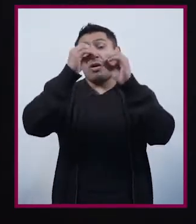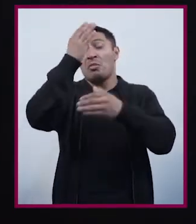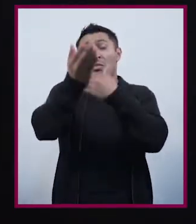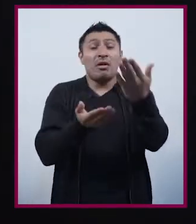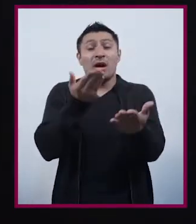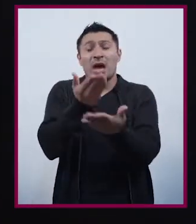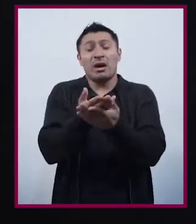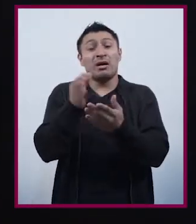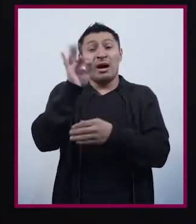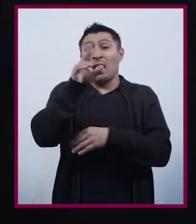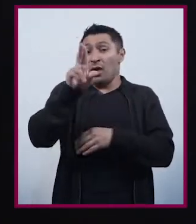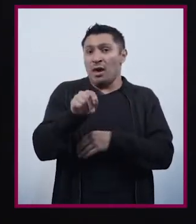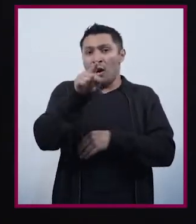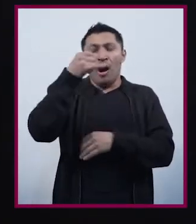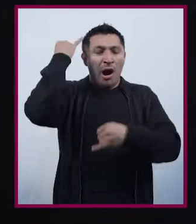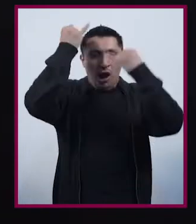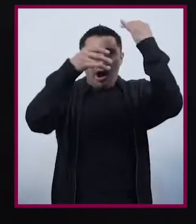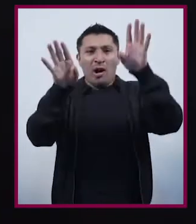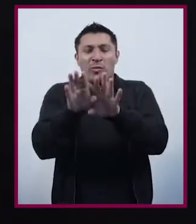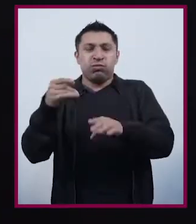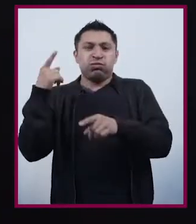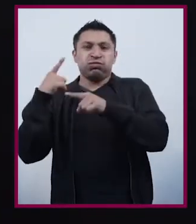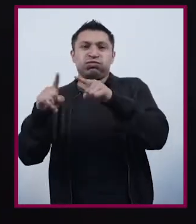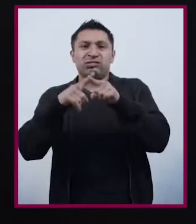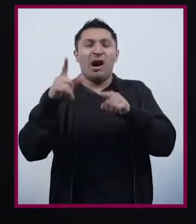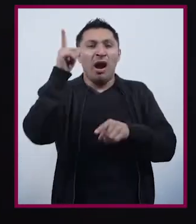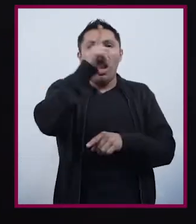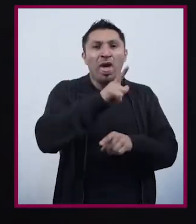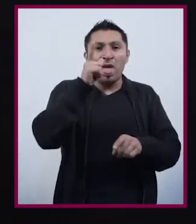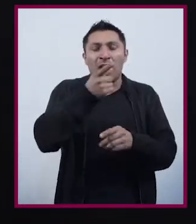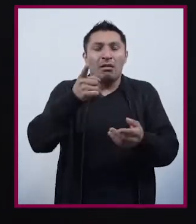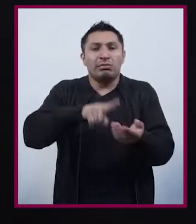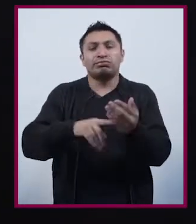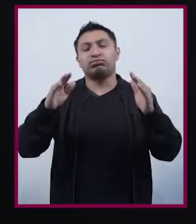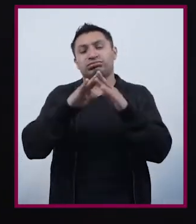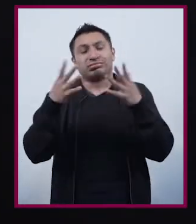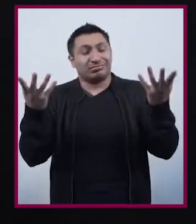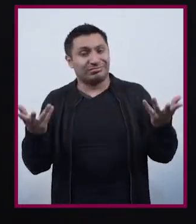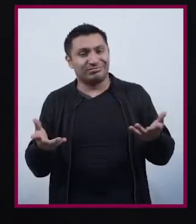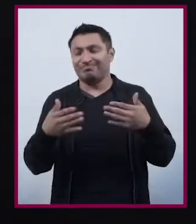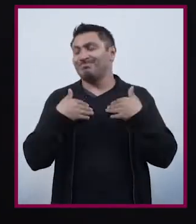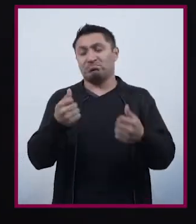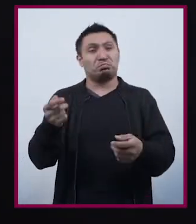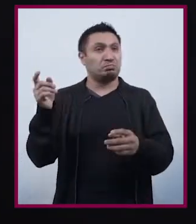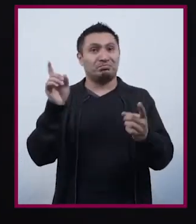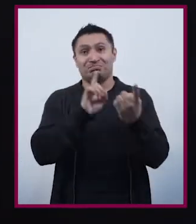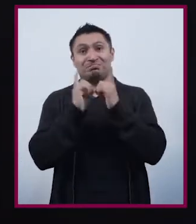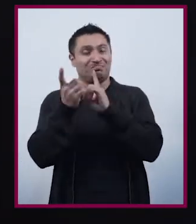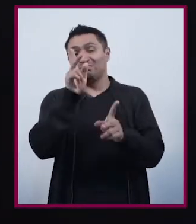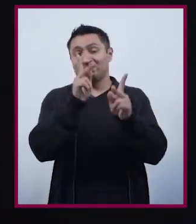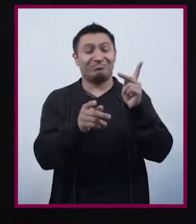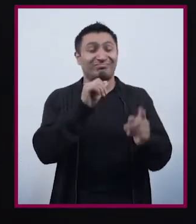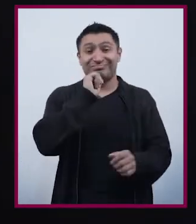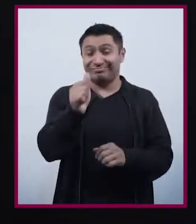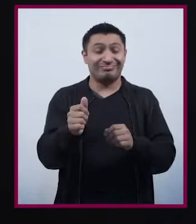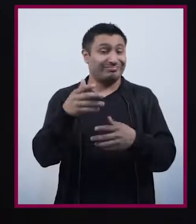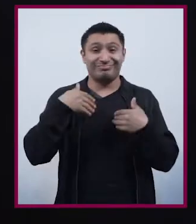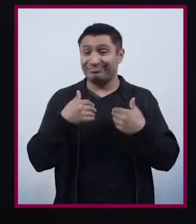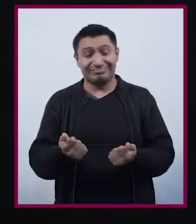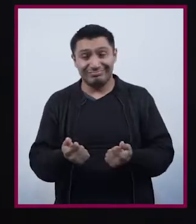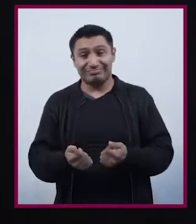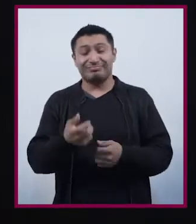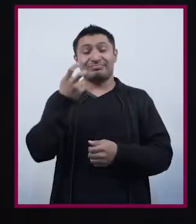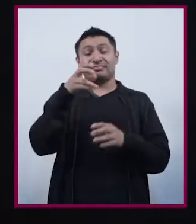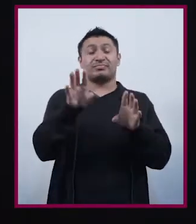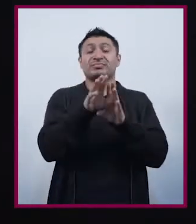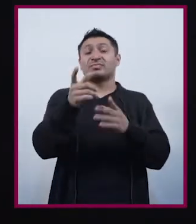Es que si no, imagínate, sería como hablar diferentes lenguas en una sola casa. Nadie se entendería. En ese sentido,